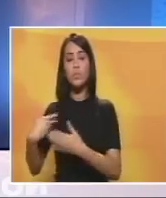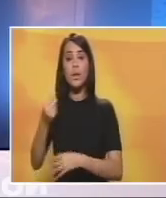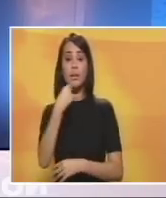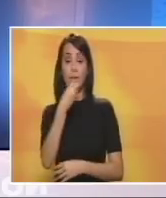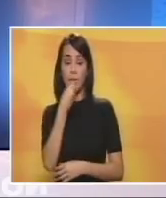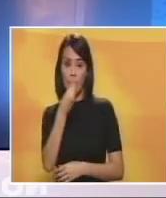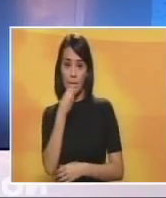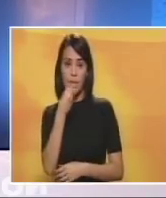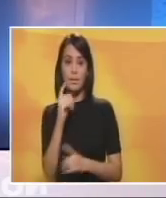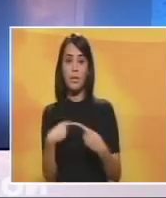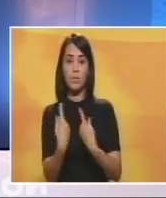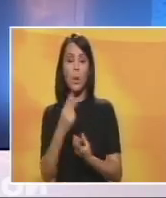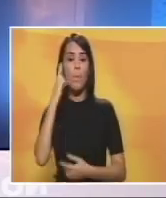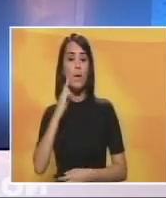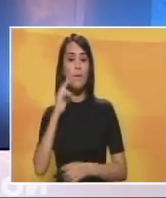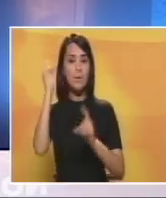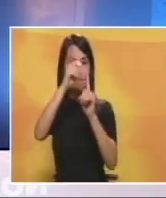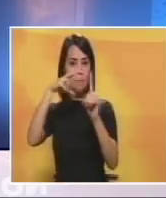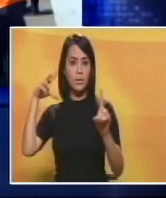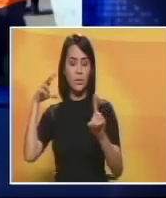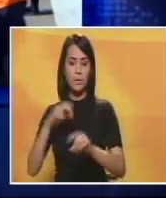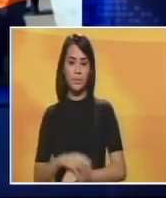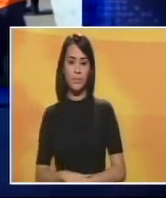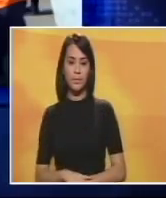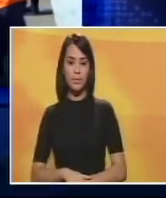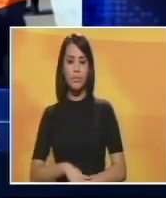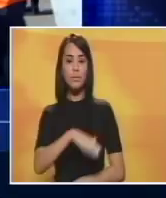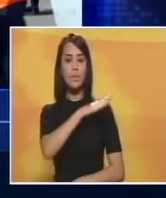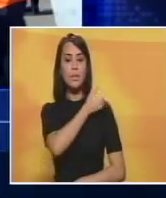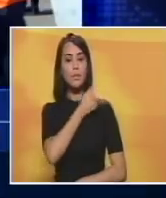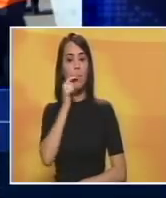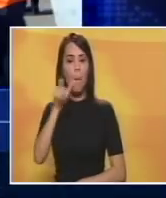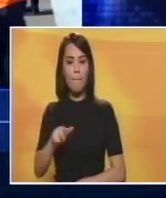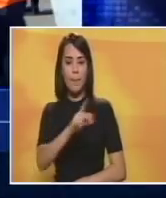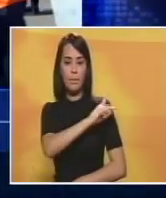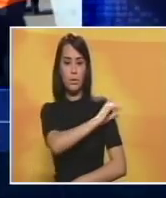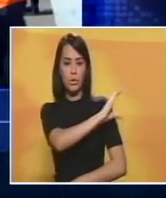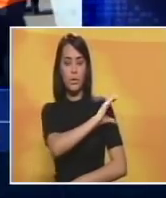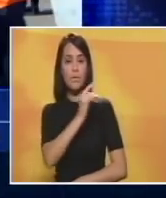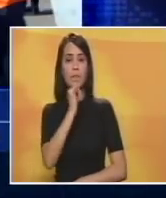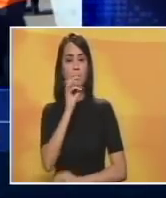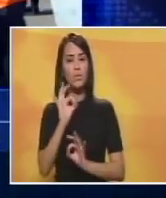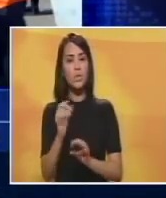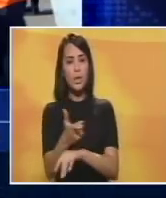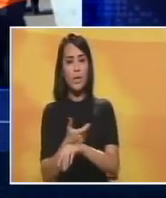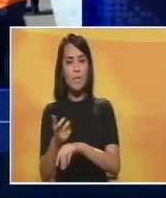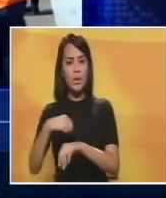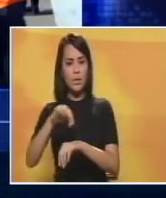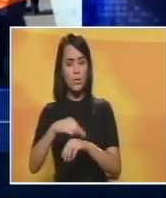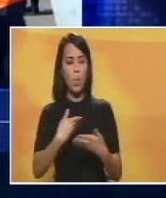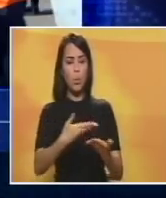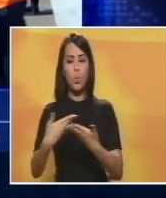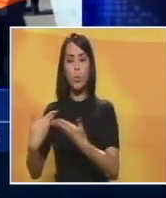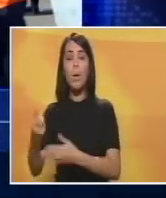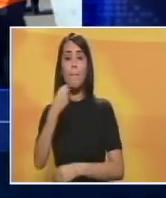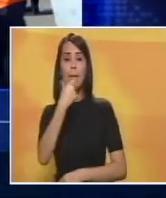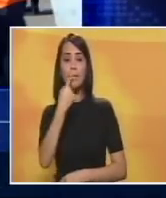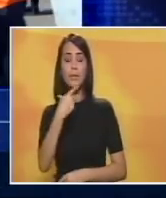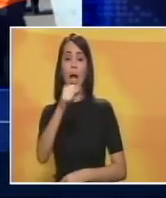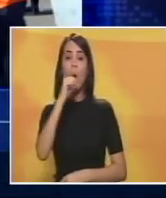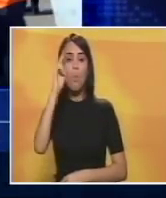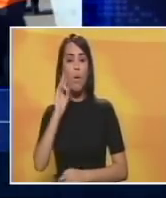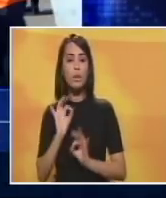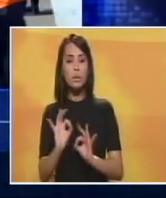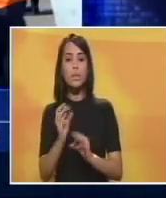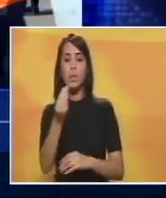en los estados Bolívar y Amazonas. El director nacional de Protección Civil, Randy Rodríguez, precisó que el gobierno nacional envió medicinas, agua,